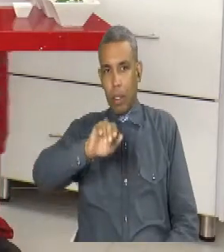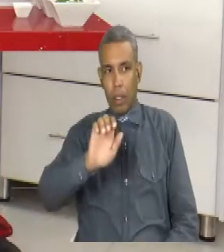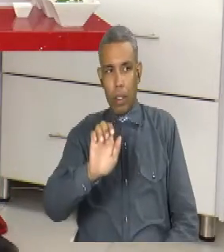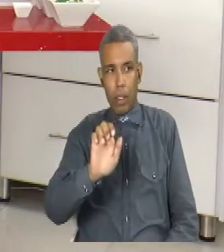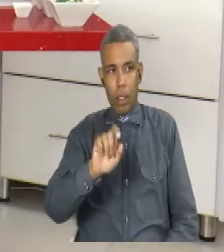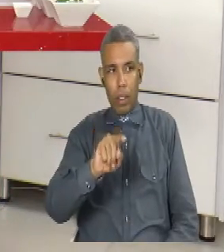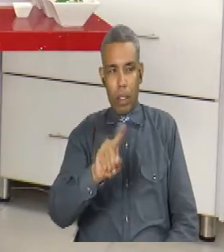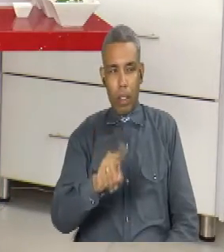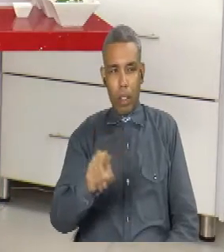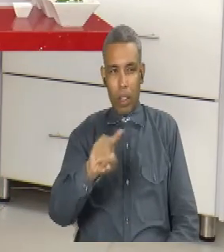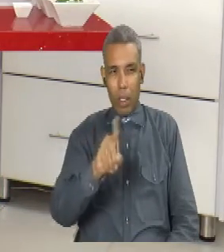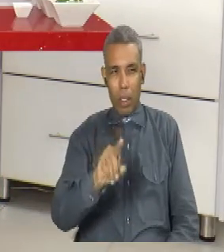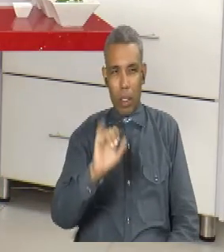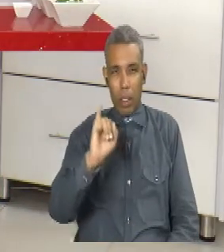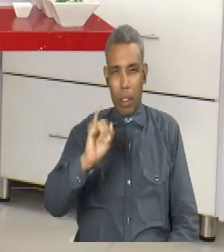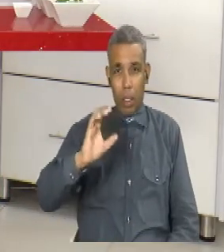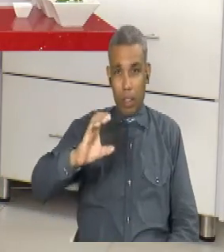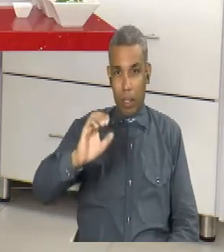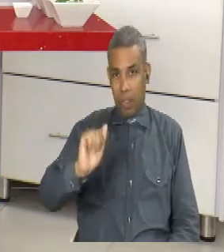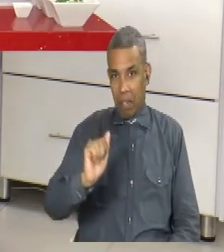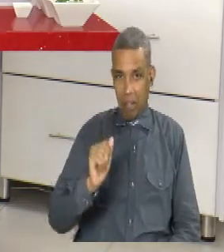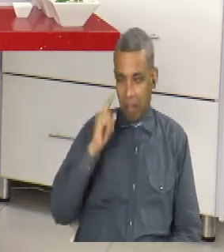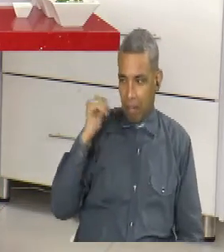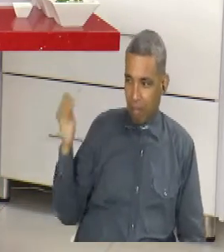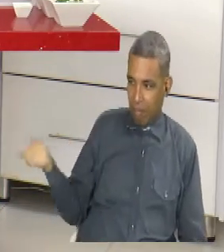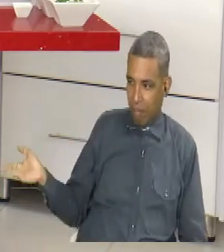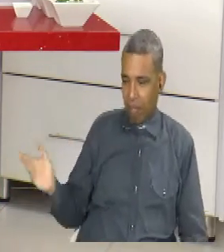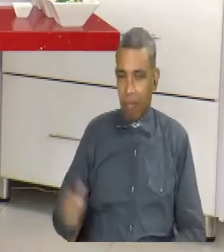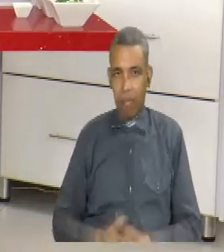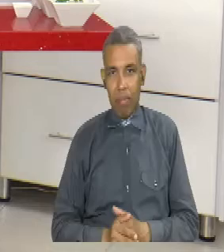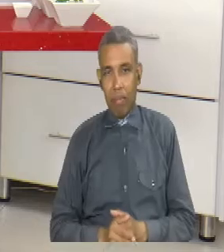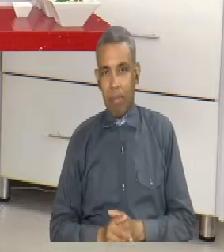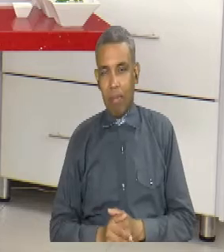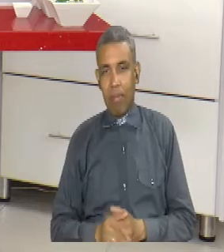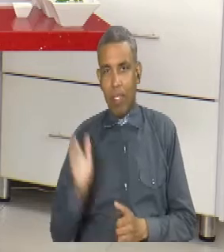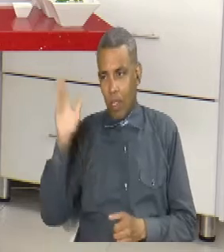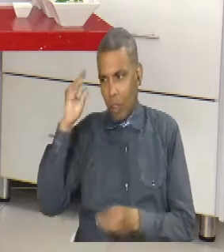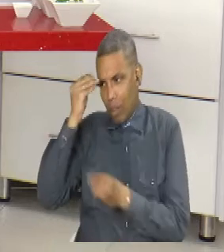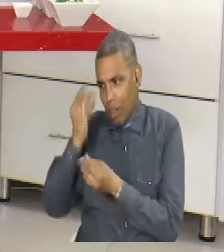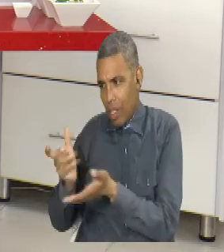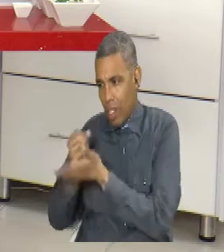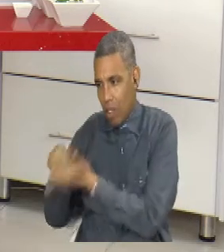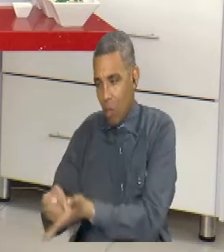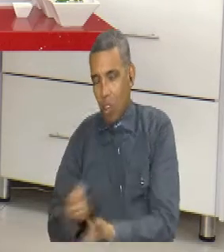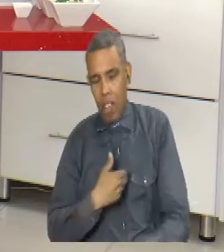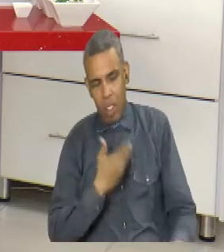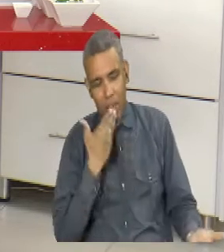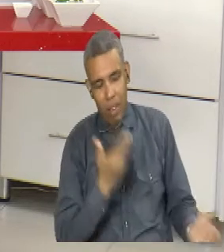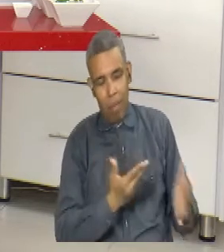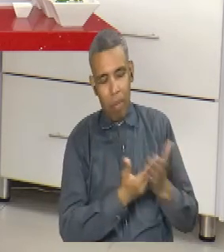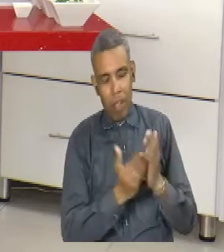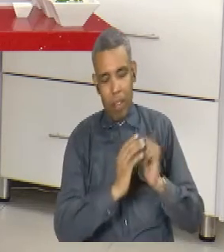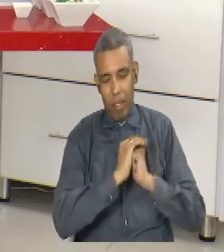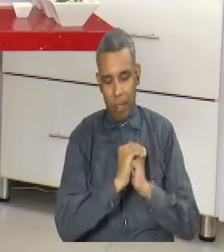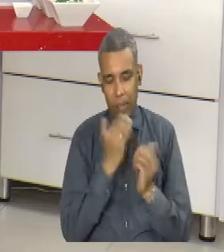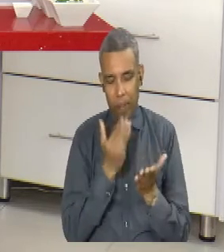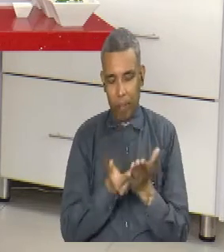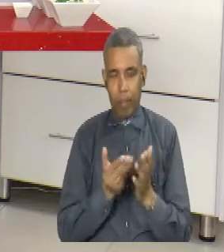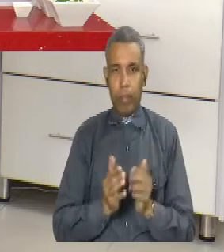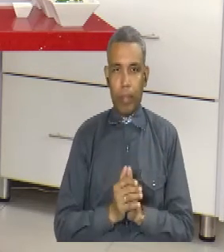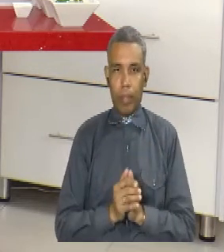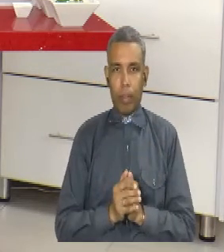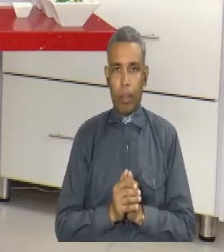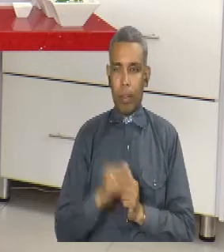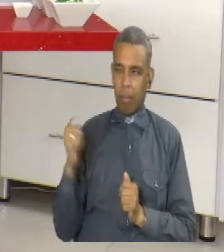Hola, Jessica, buenos días. Jessica, Dios te bendiga. Amén, gracias. Gracias. ¿Qué por más? La ¿cómo invitación. Está? Bien, bien, gracias. Bueno, tú estás acá